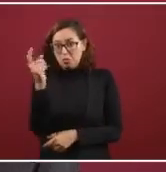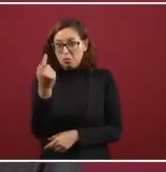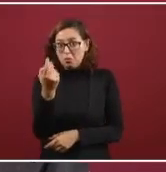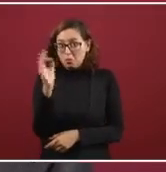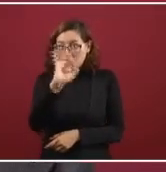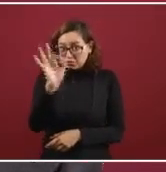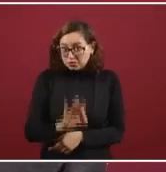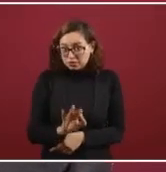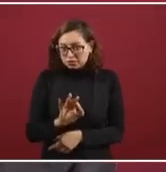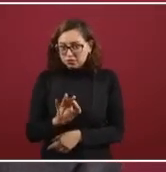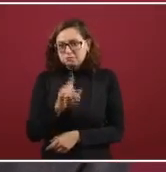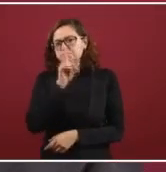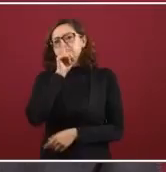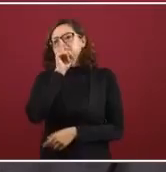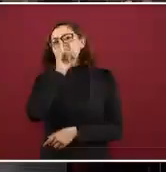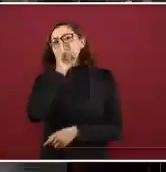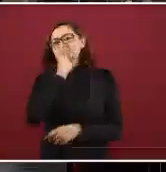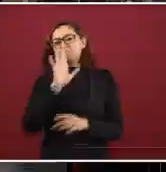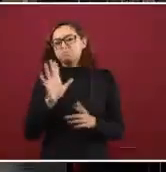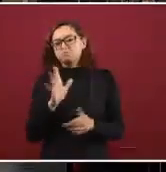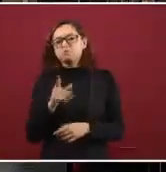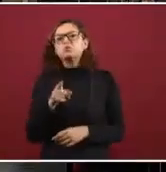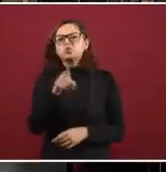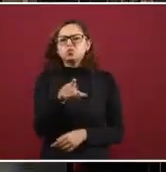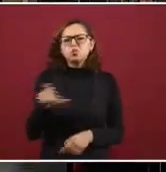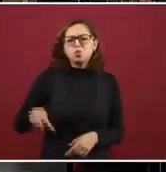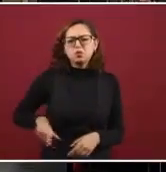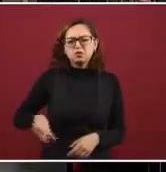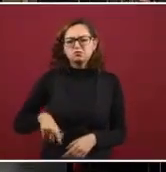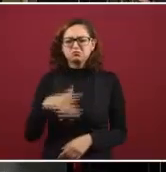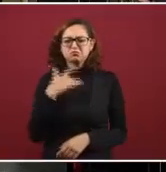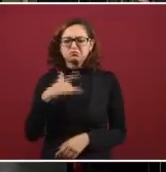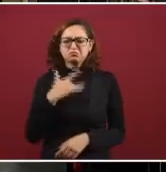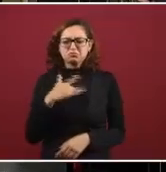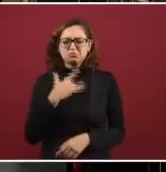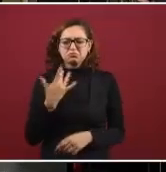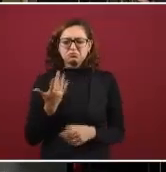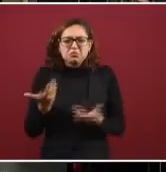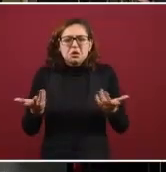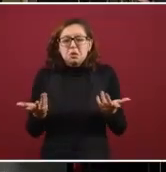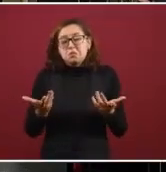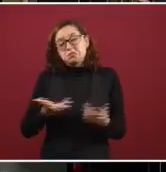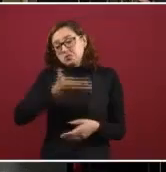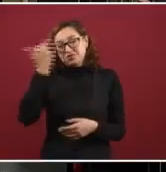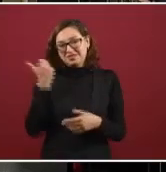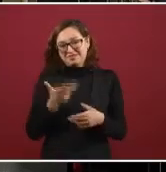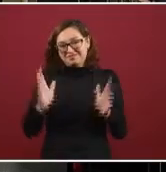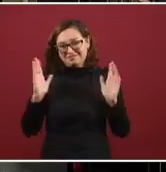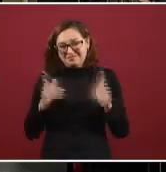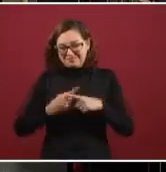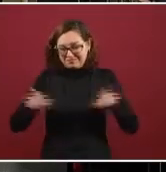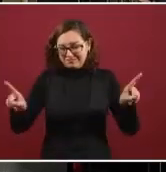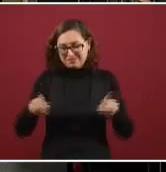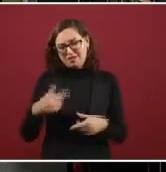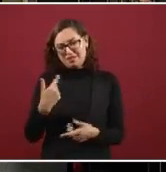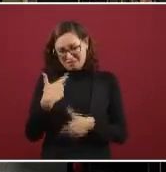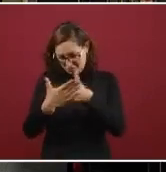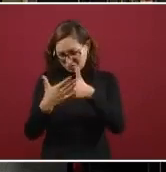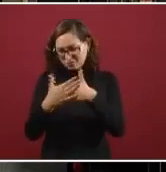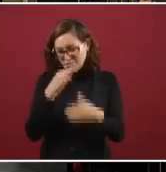y nosotros no aceptaríamos eso. Pero como gobierno, ¿qué expectativa tendría? Esa es otra cosa, pero eso ya se los diré cuando lo tengamos.